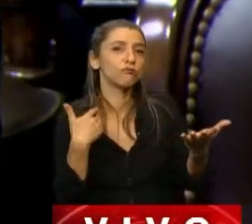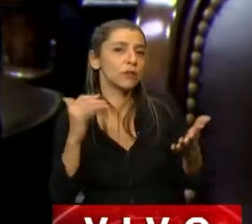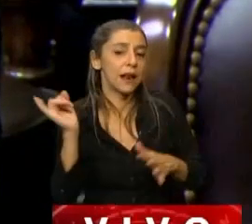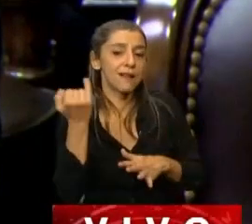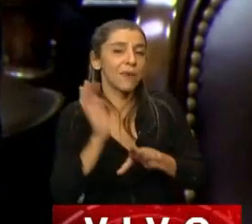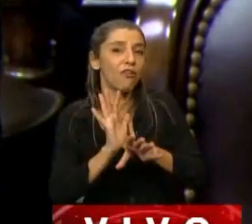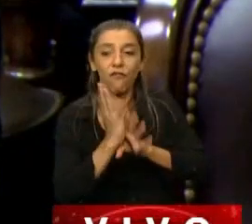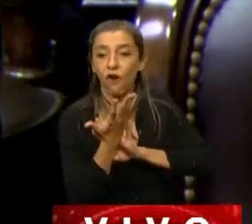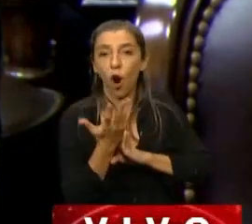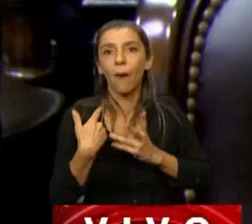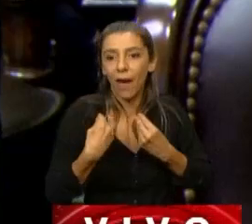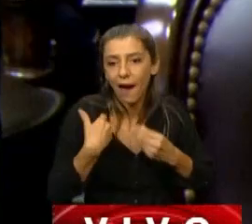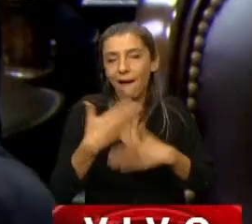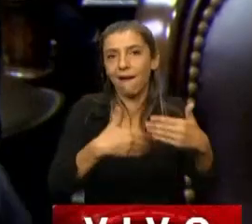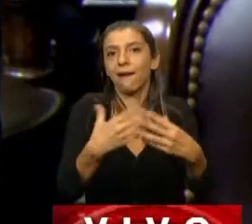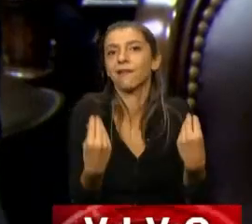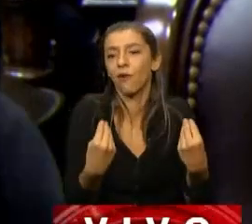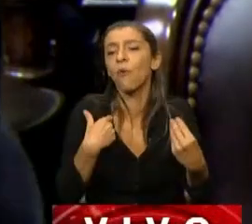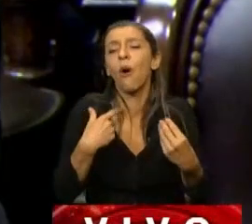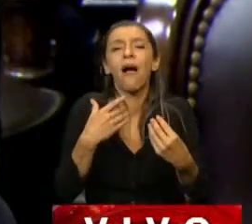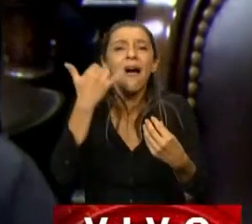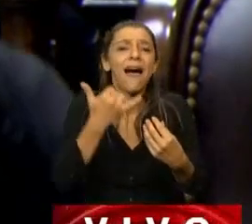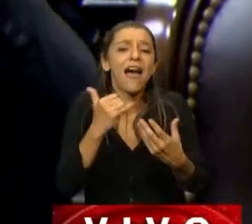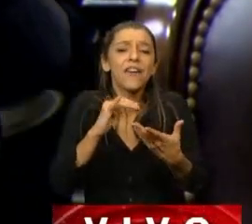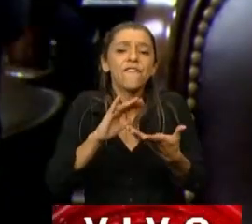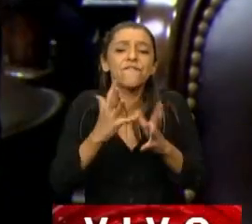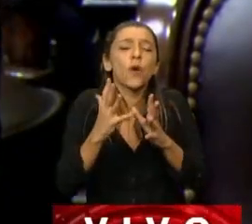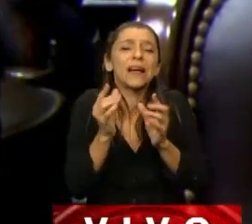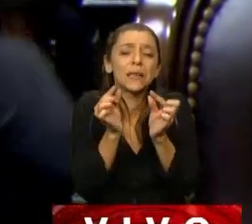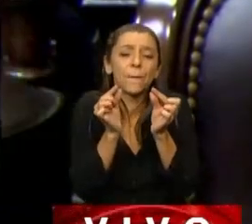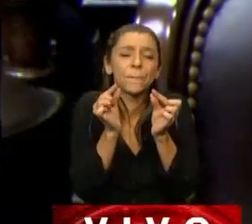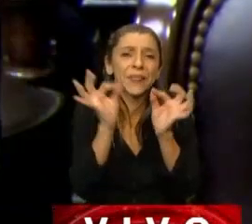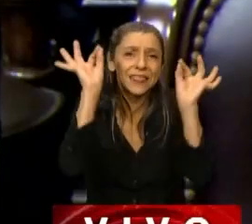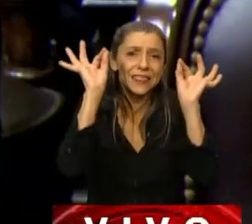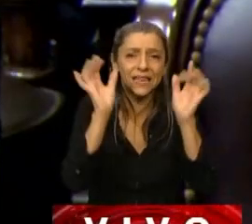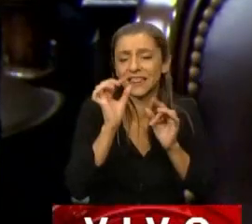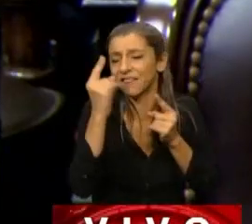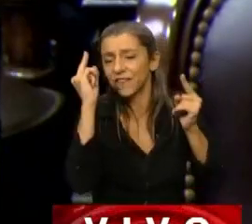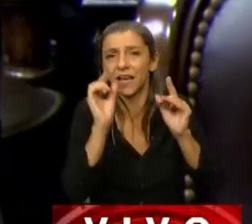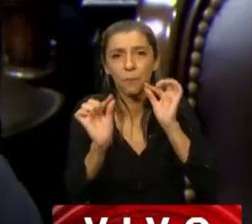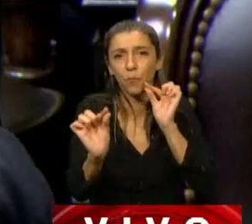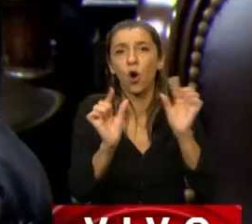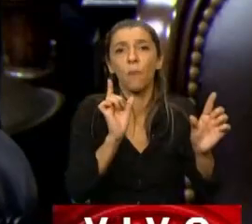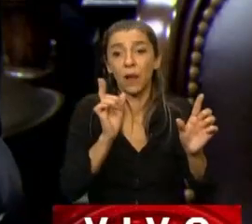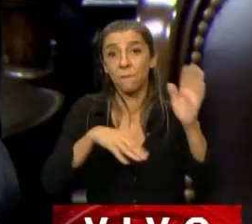son infinitamente menores de las diferencias que tenemos con quienes generaron este problema.